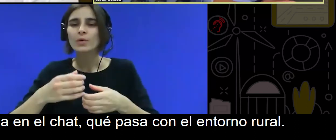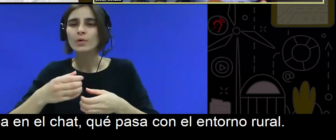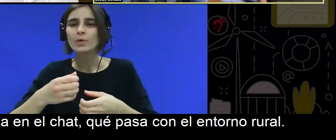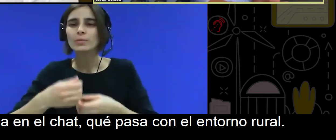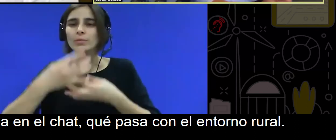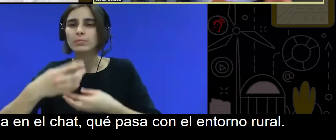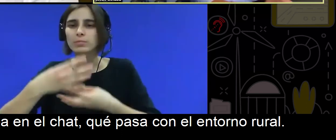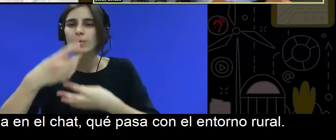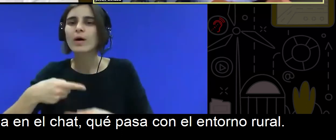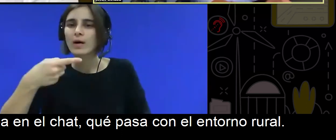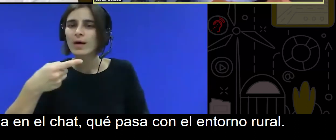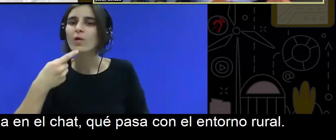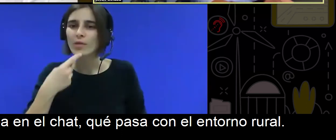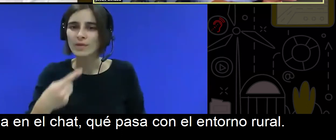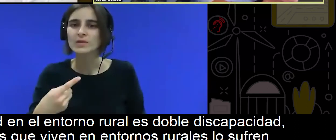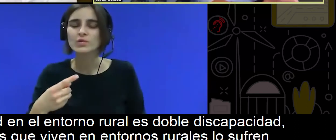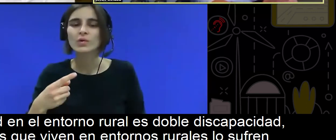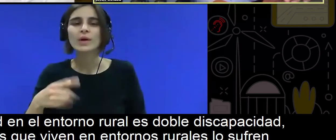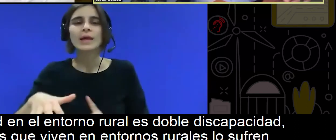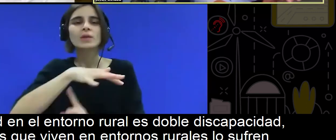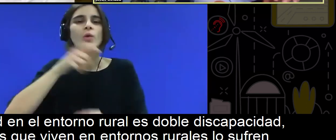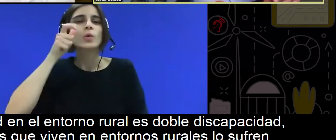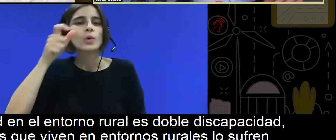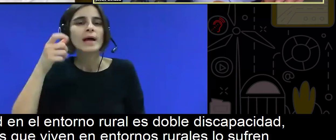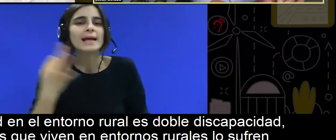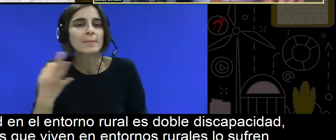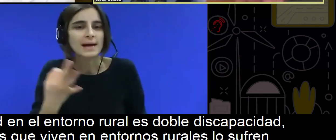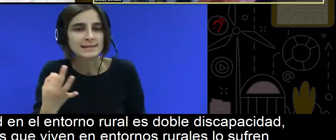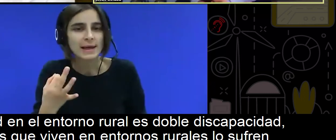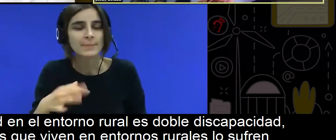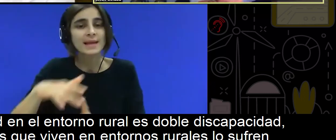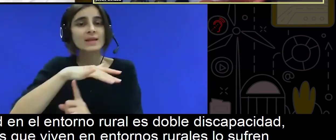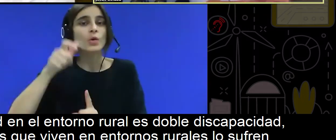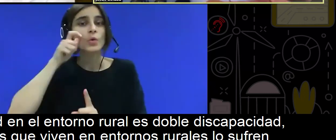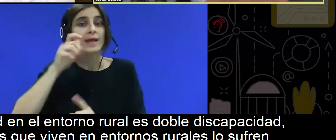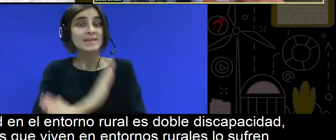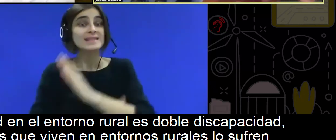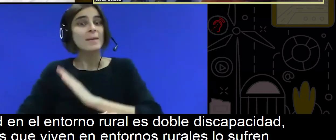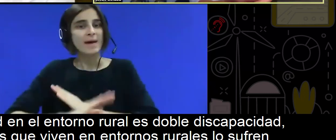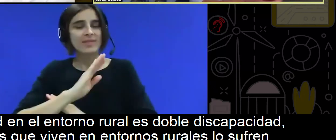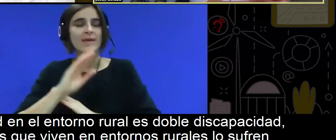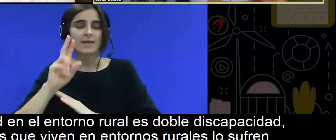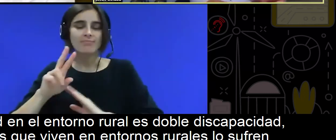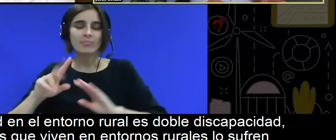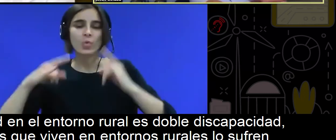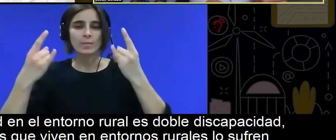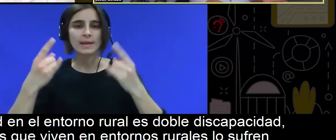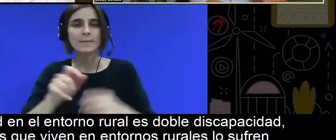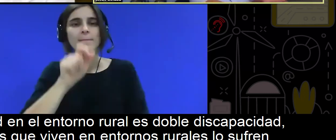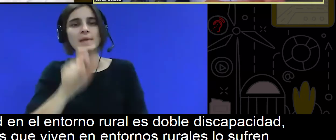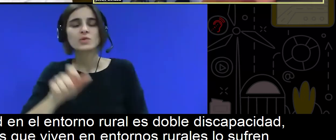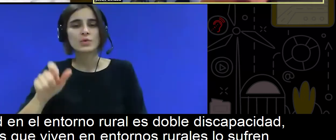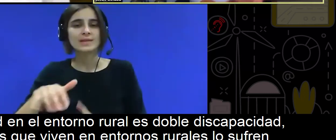qué pasa con el entorno rural, ¿no? La discapacidad en el entorno rural es doble discapacidad y las personas que viven en entornos rurales